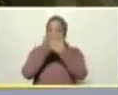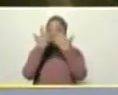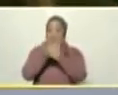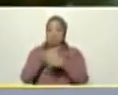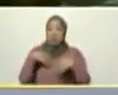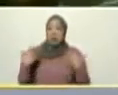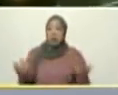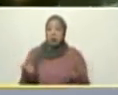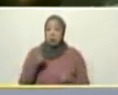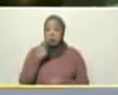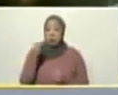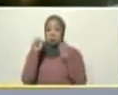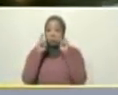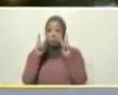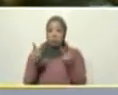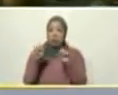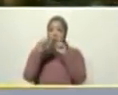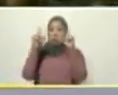salón.